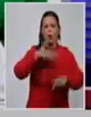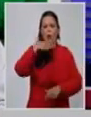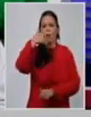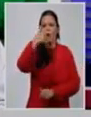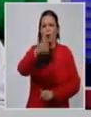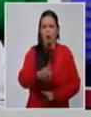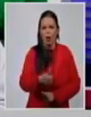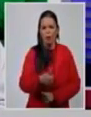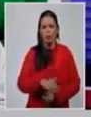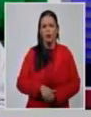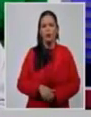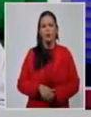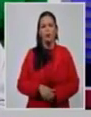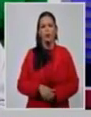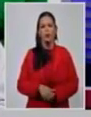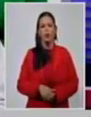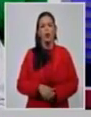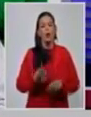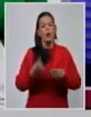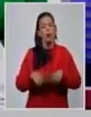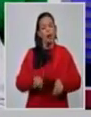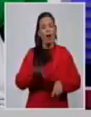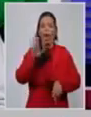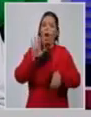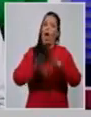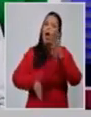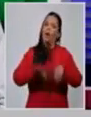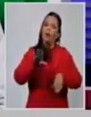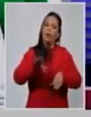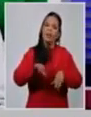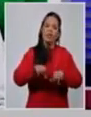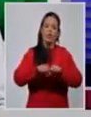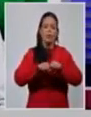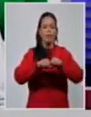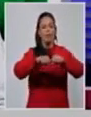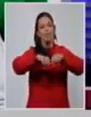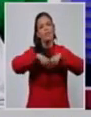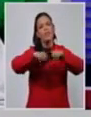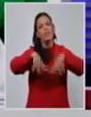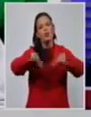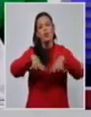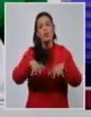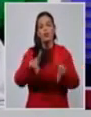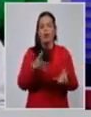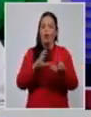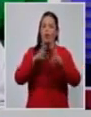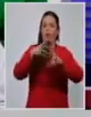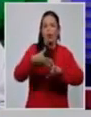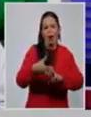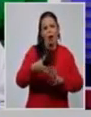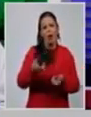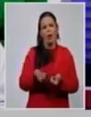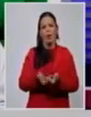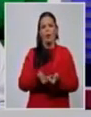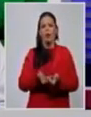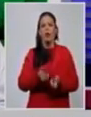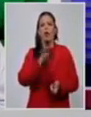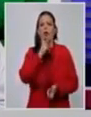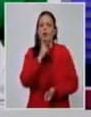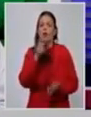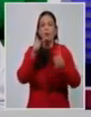vayan de alta. Lamentablemente a veces las complicaciones, a pesar de los protocolos, de los cuidados, pues no